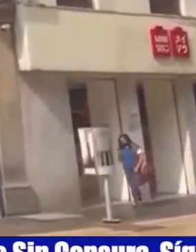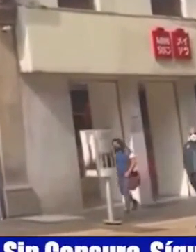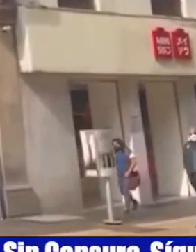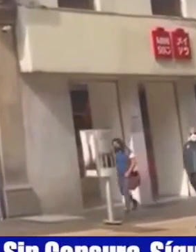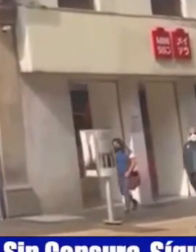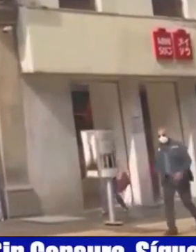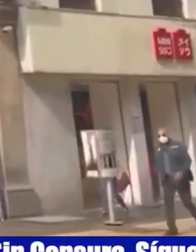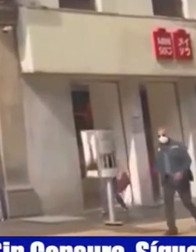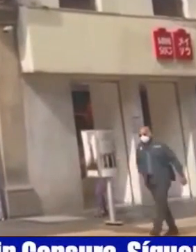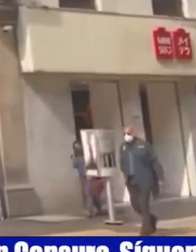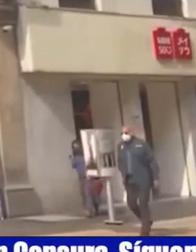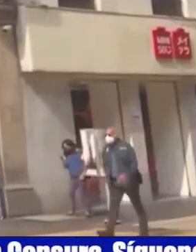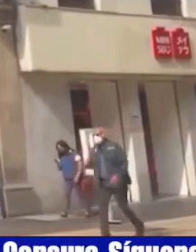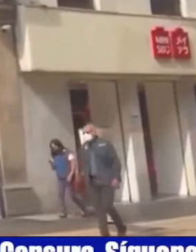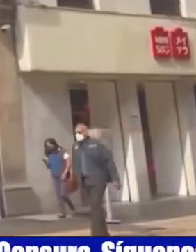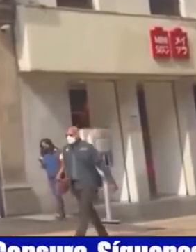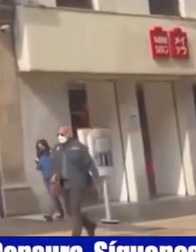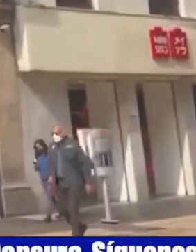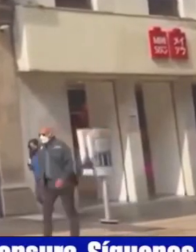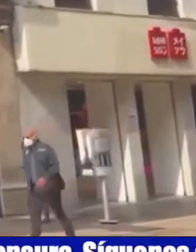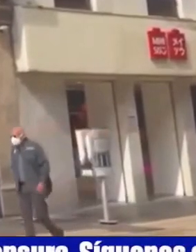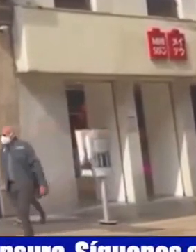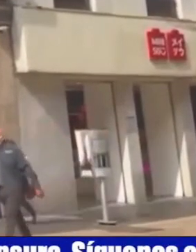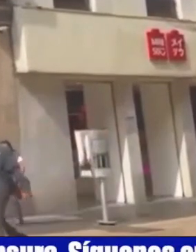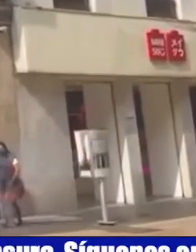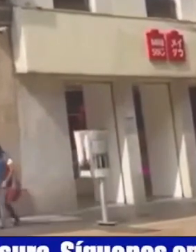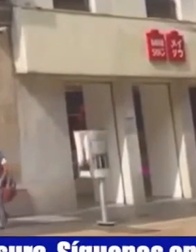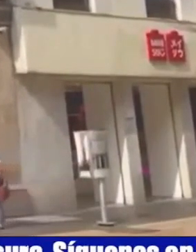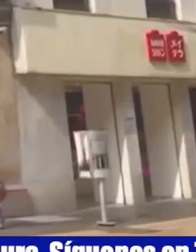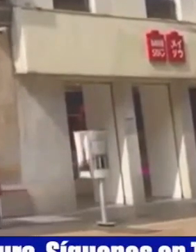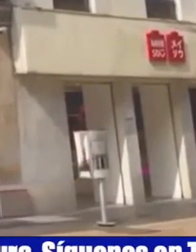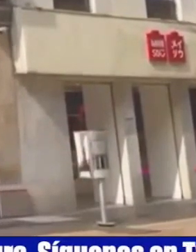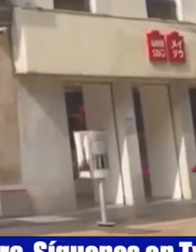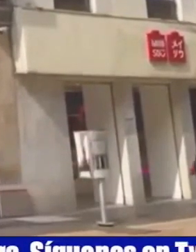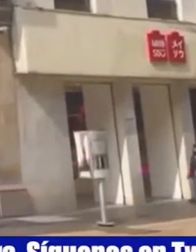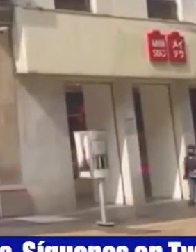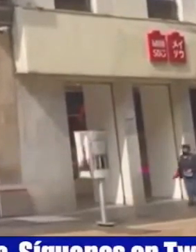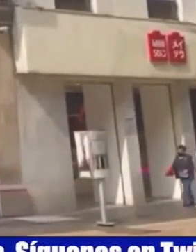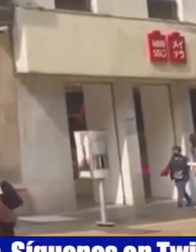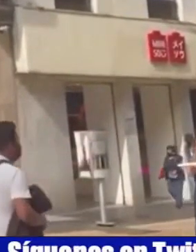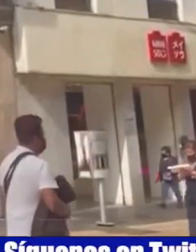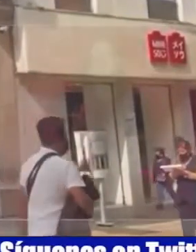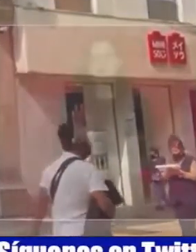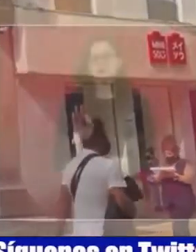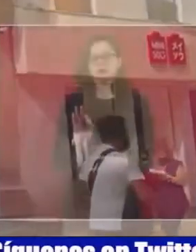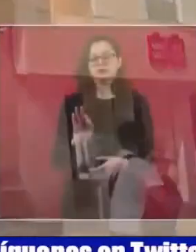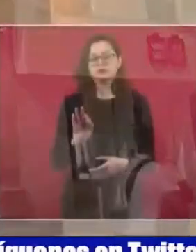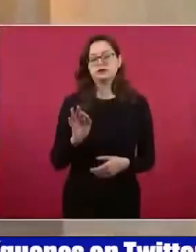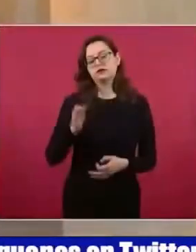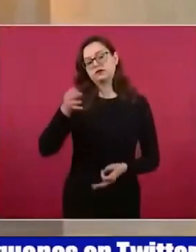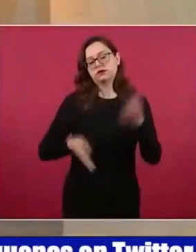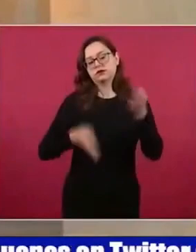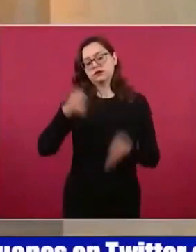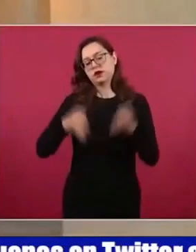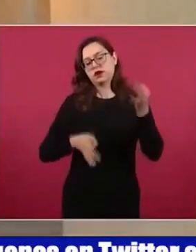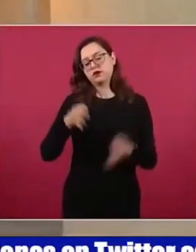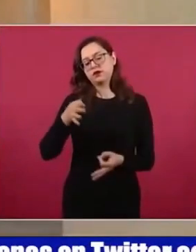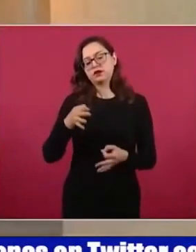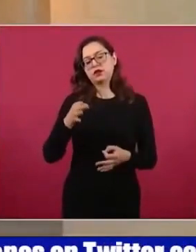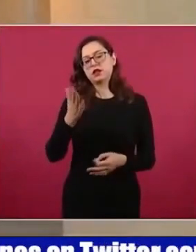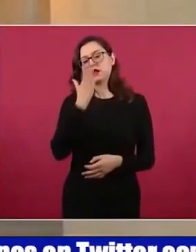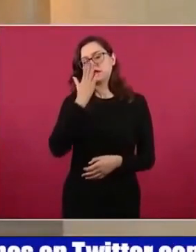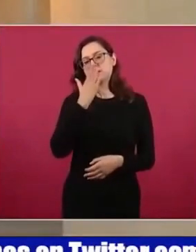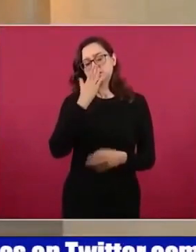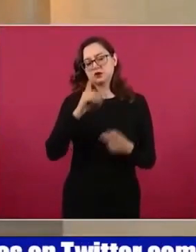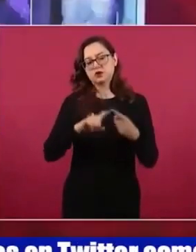decir, es una estrategia integral, no como antes, donde era enfrentar la violencia con la